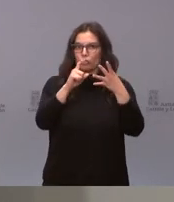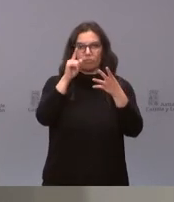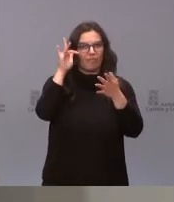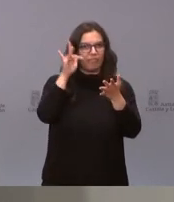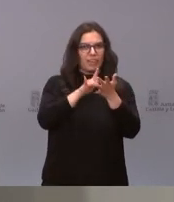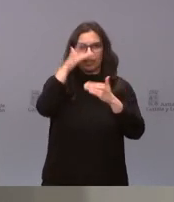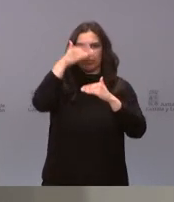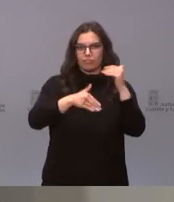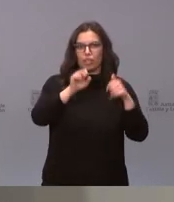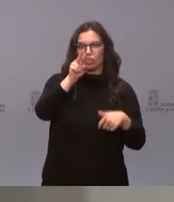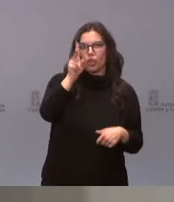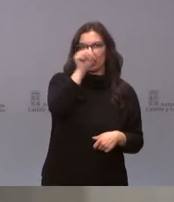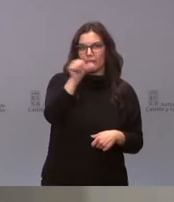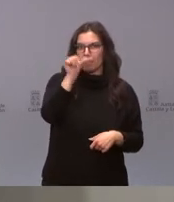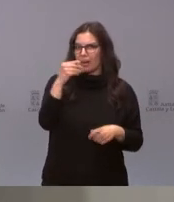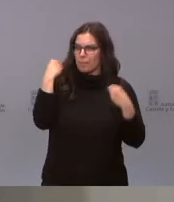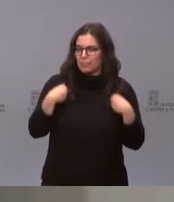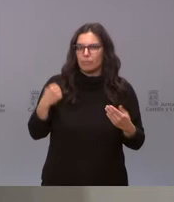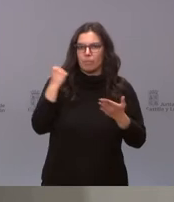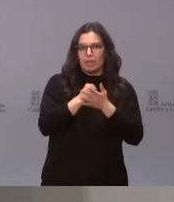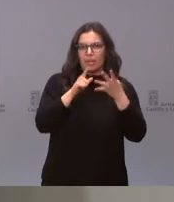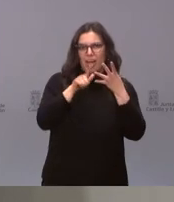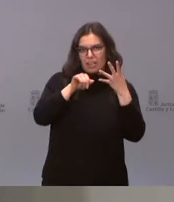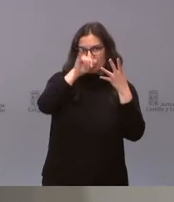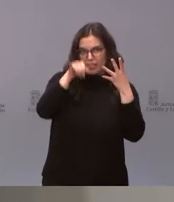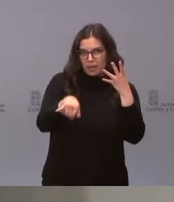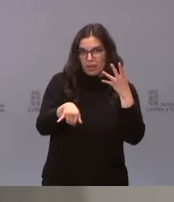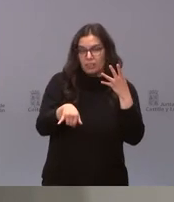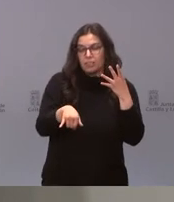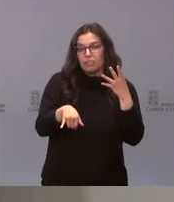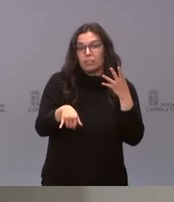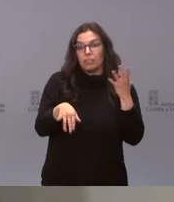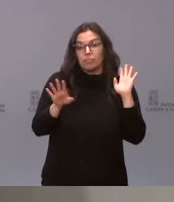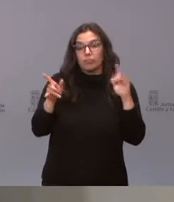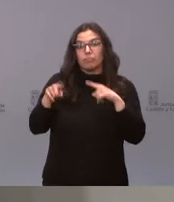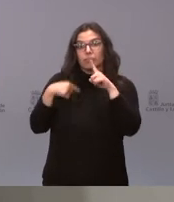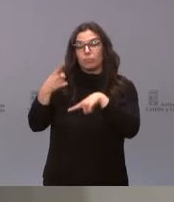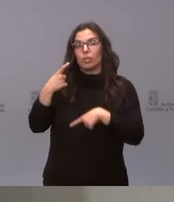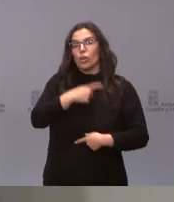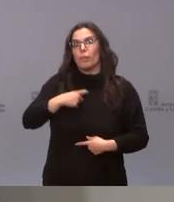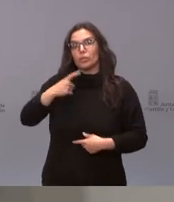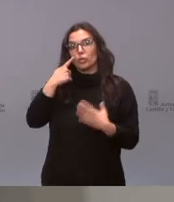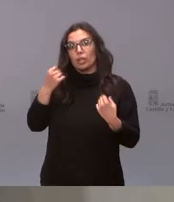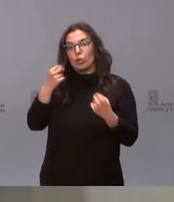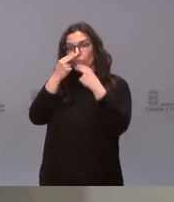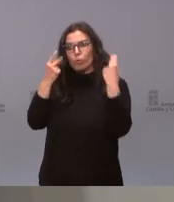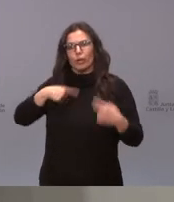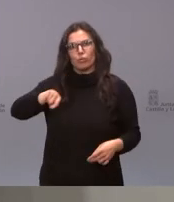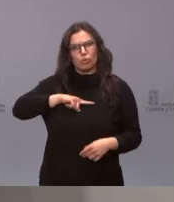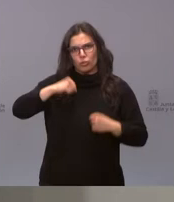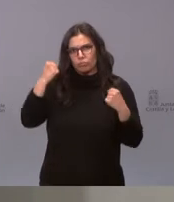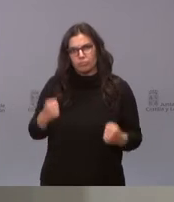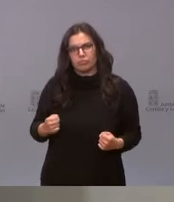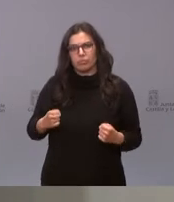las 12 semanas con astrazéneca pero en la comisión de salud pública nosotros mantuvimos lo que